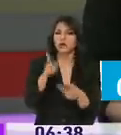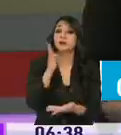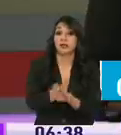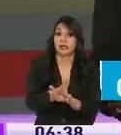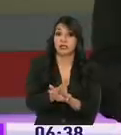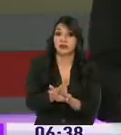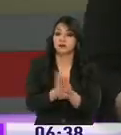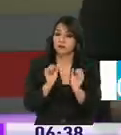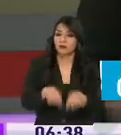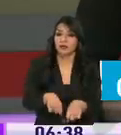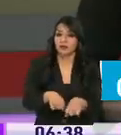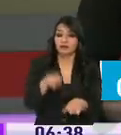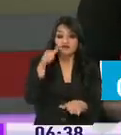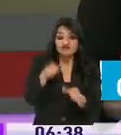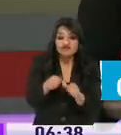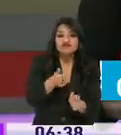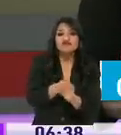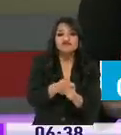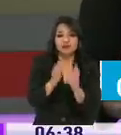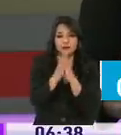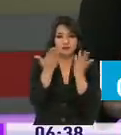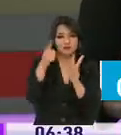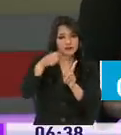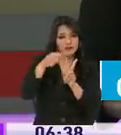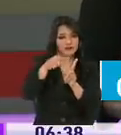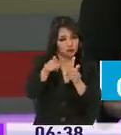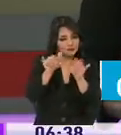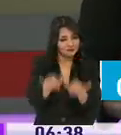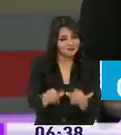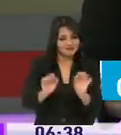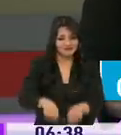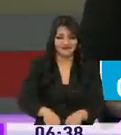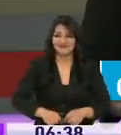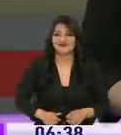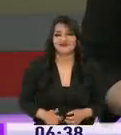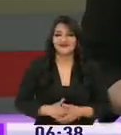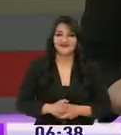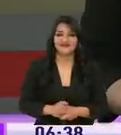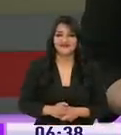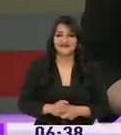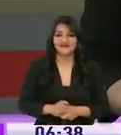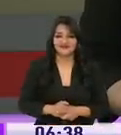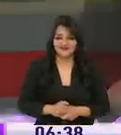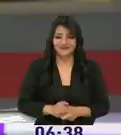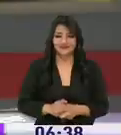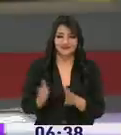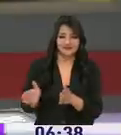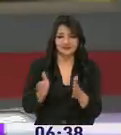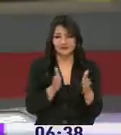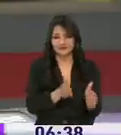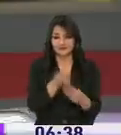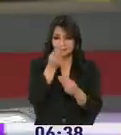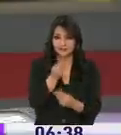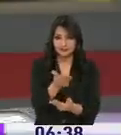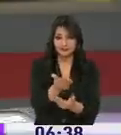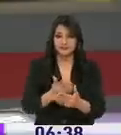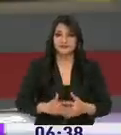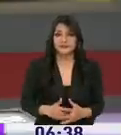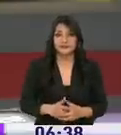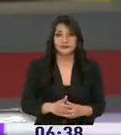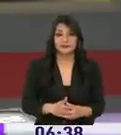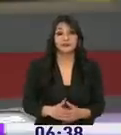presidencial. Recuerde, la cita es en pocos momentos en el Comercio TV, así que no se despegue de nuestra señal. Es tiempo de contarles ahora que